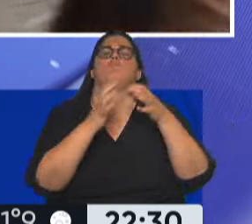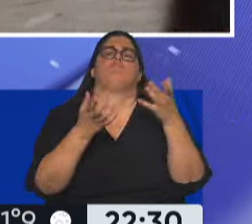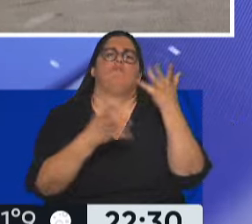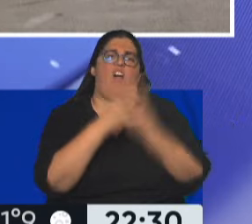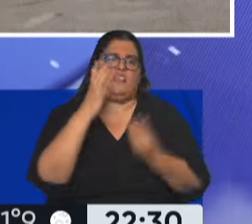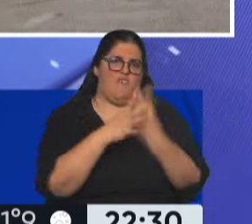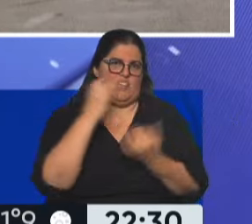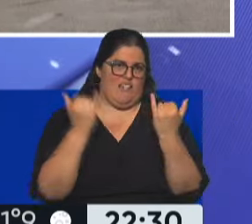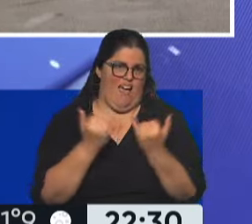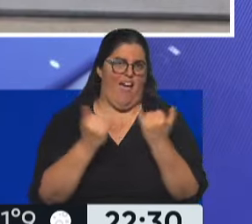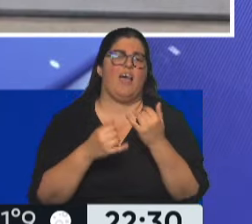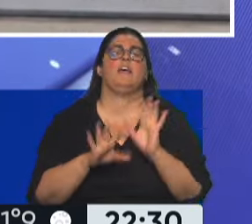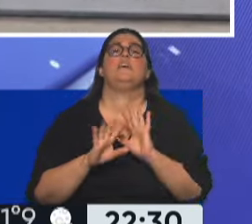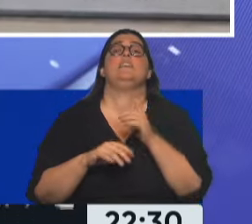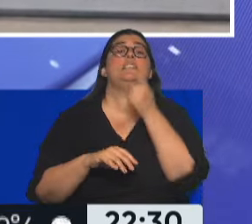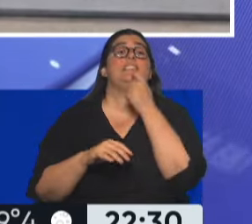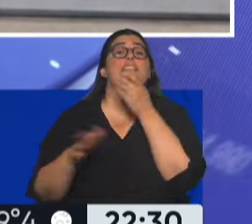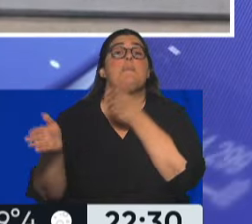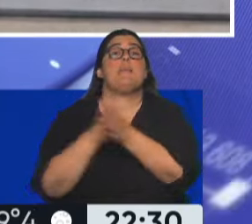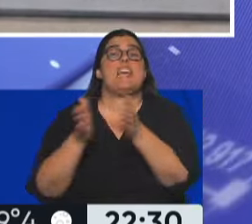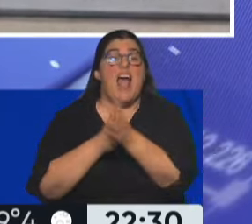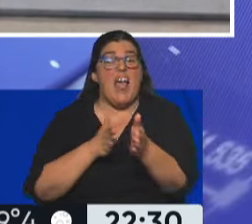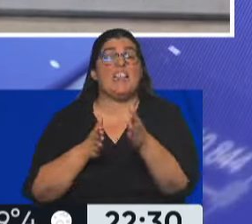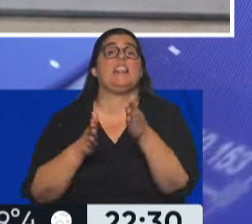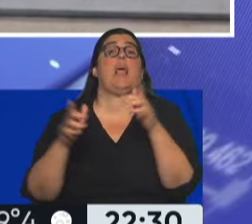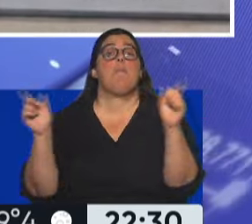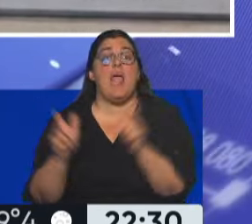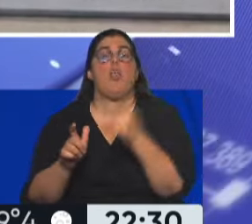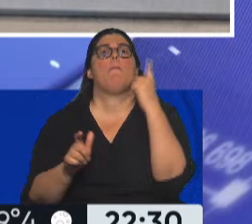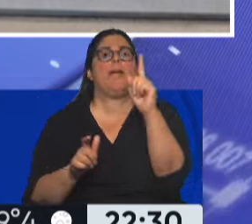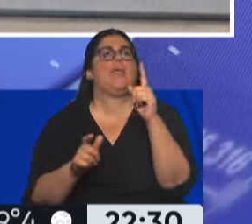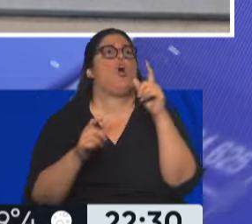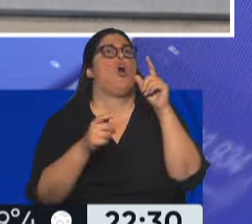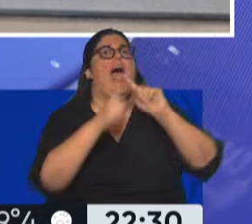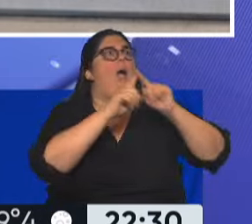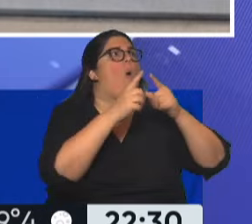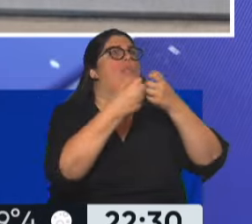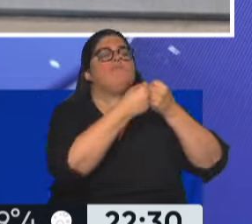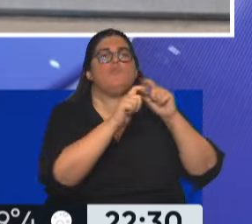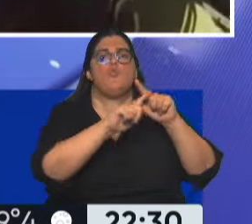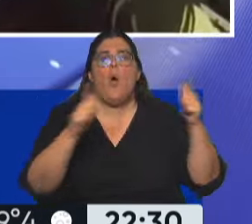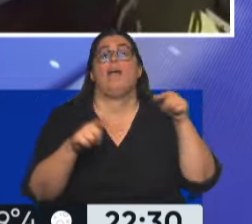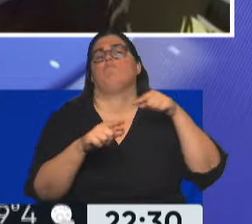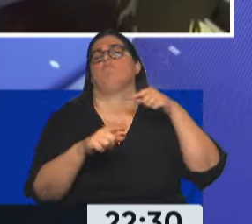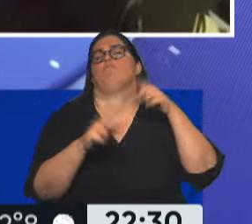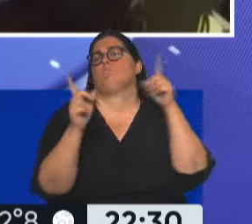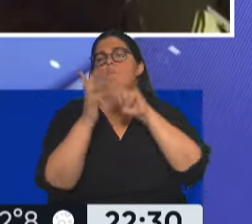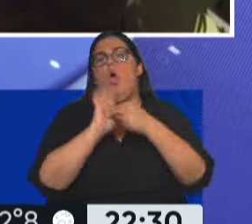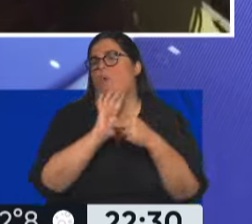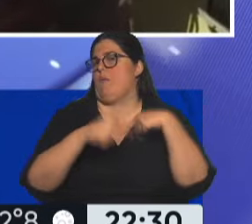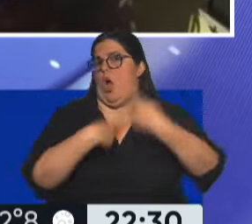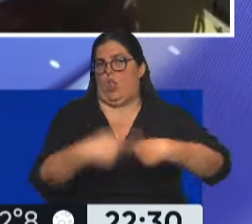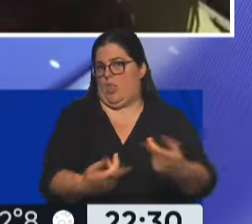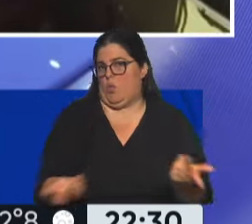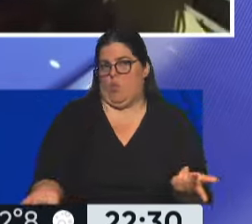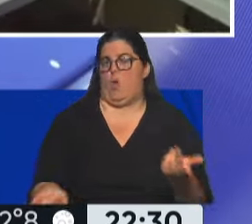temporalmente, si la coordinación para el flujo que continúa no es buena, van a seguir teniendo este mismo problema. En el caso del